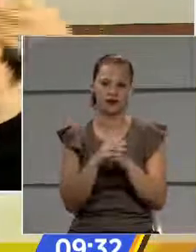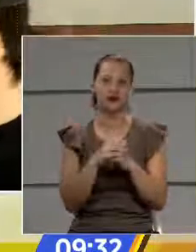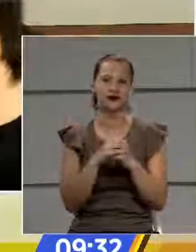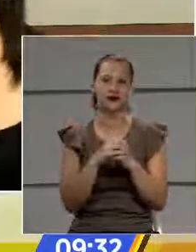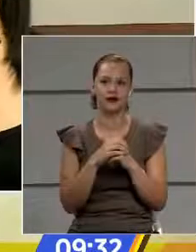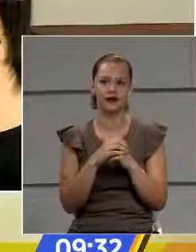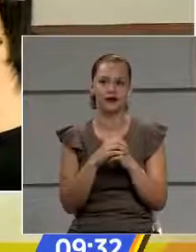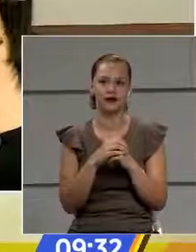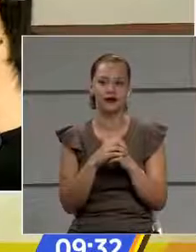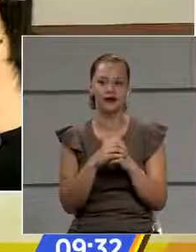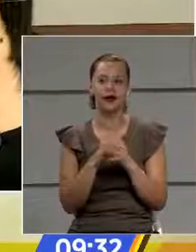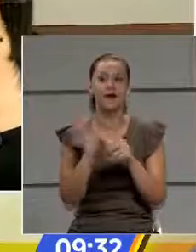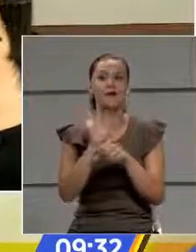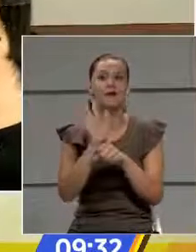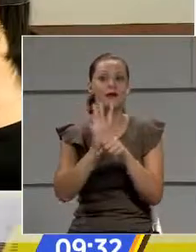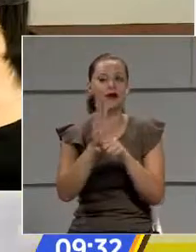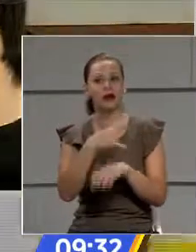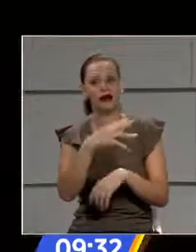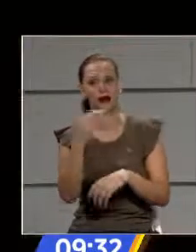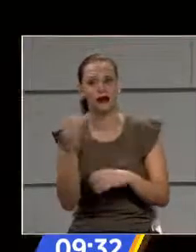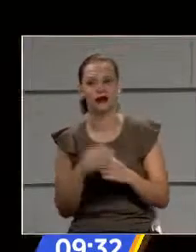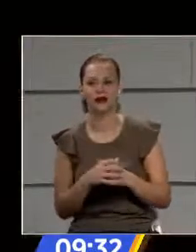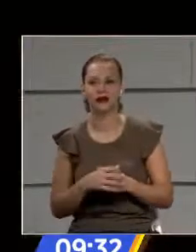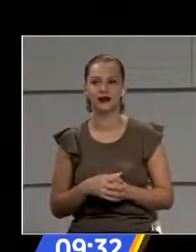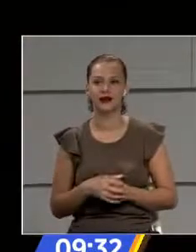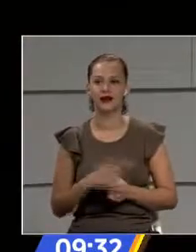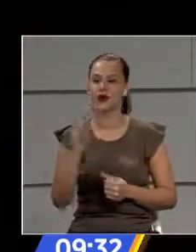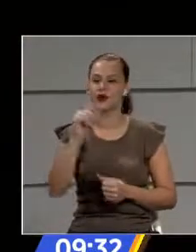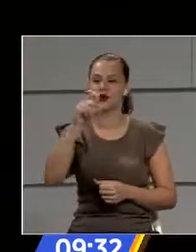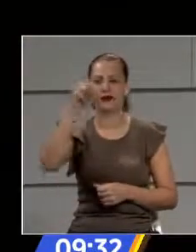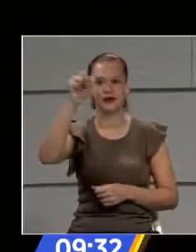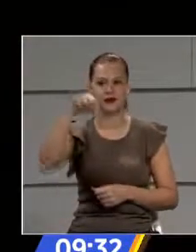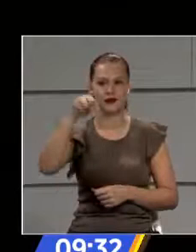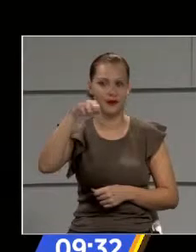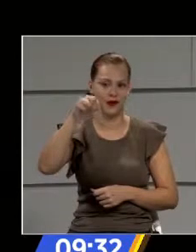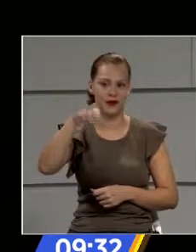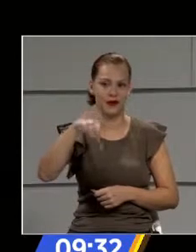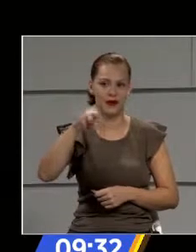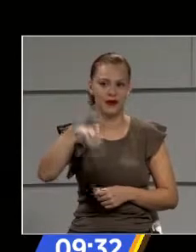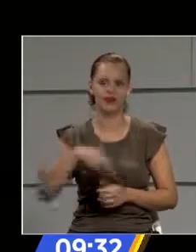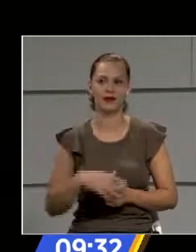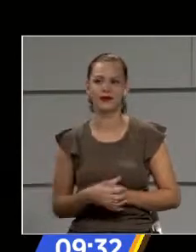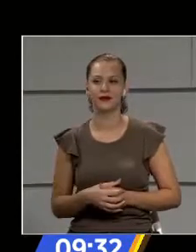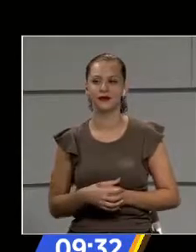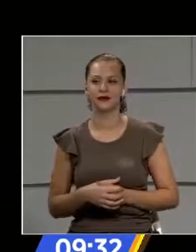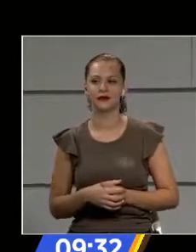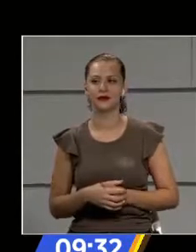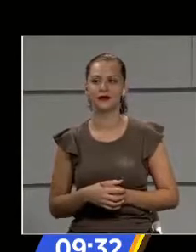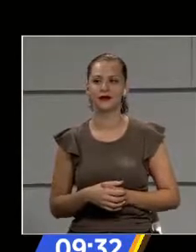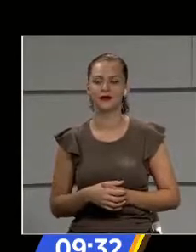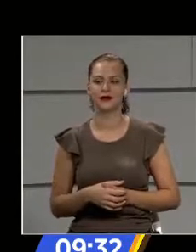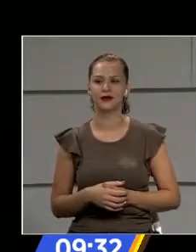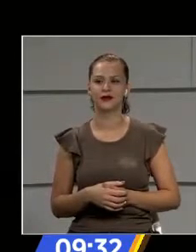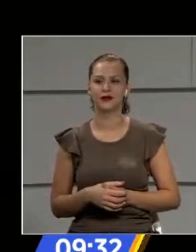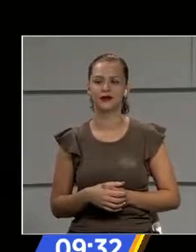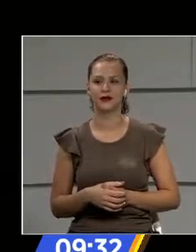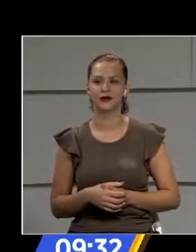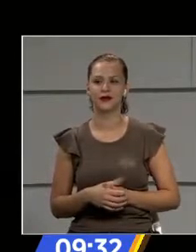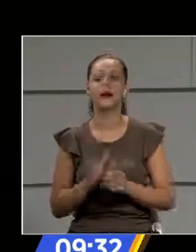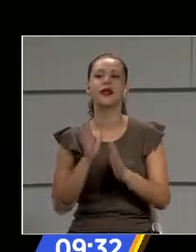aléjense del virus. Ay, ahí hay uno. Cuidado. Para abajo. No. Ahora sí, persígalo